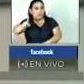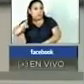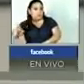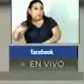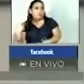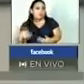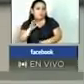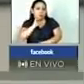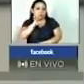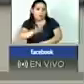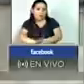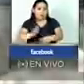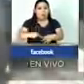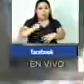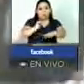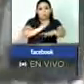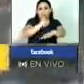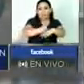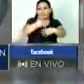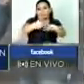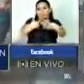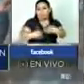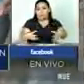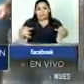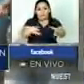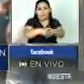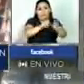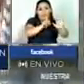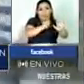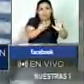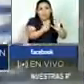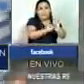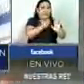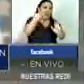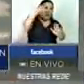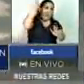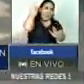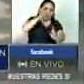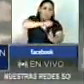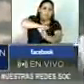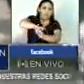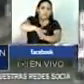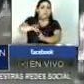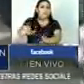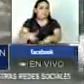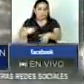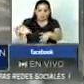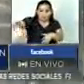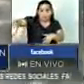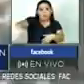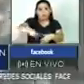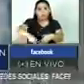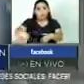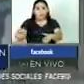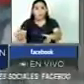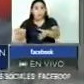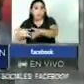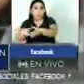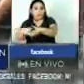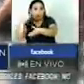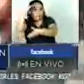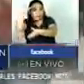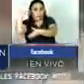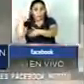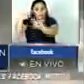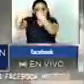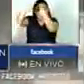alternativas a la detención en contra de seis personas acusadas del delito de limitación a la libre circulación en contra de un grupo de enfermeras